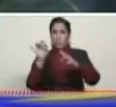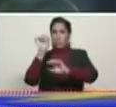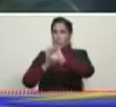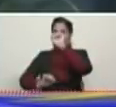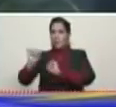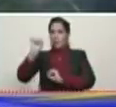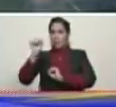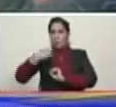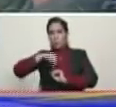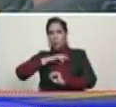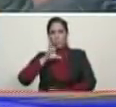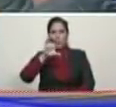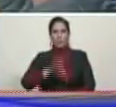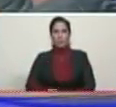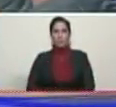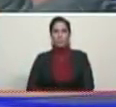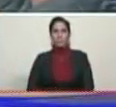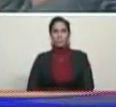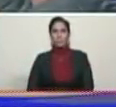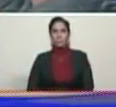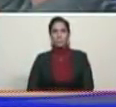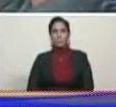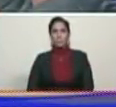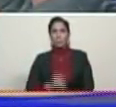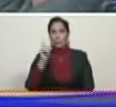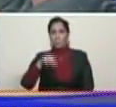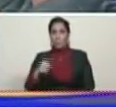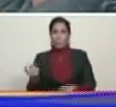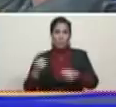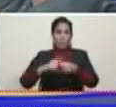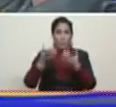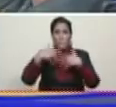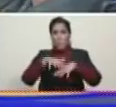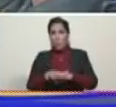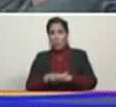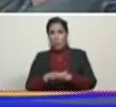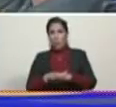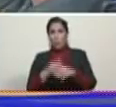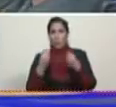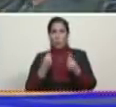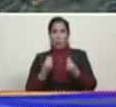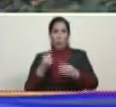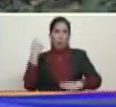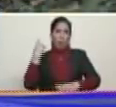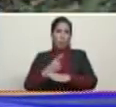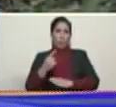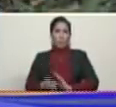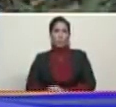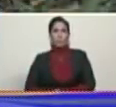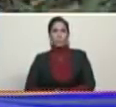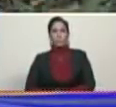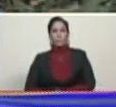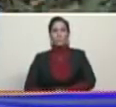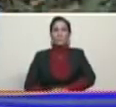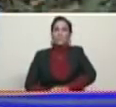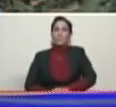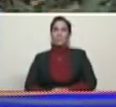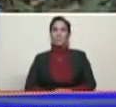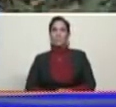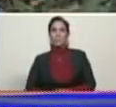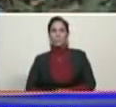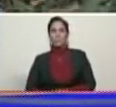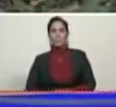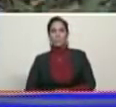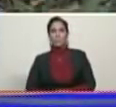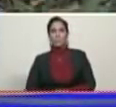a nuestra patria. Además de incorporarse, como debe incorporarse, señor general en jefe Vladimir